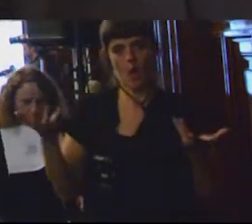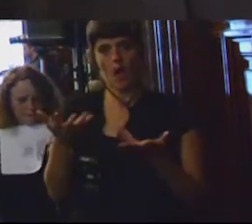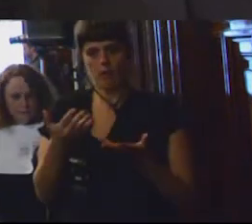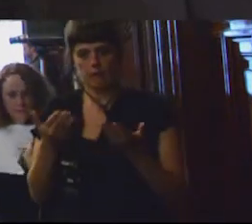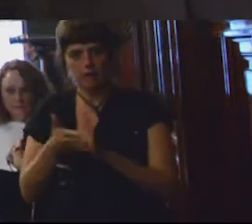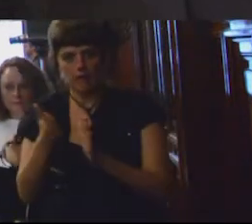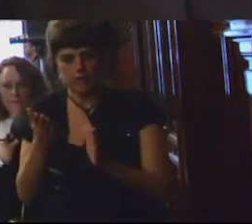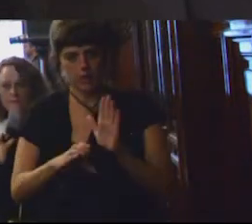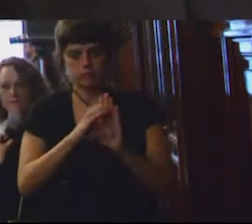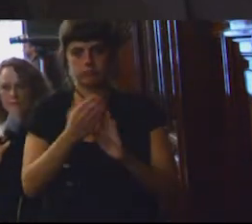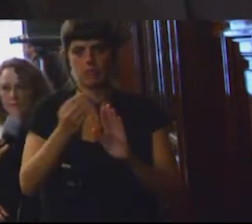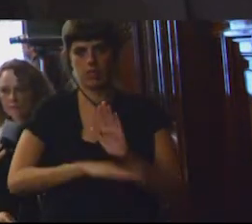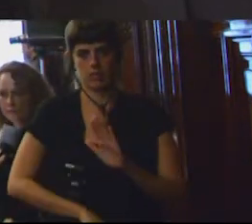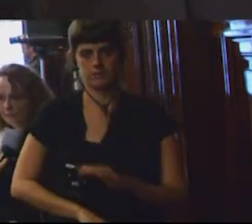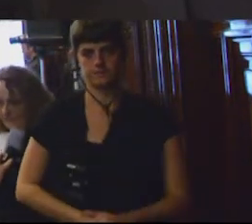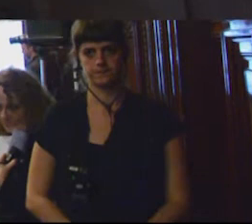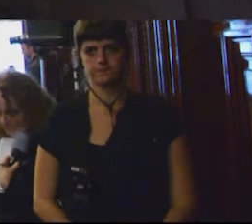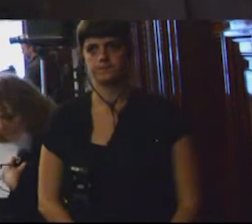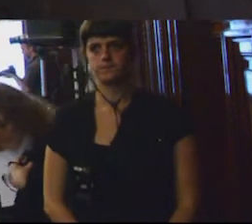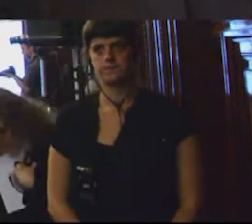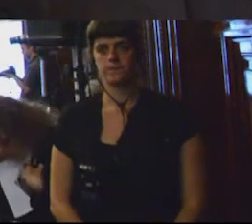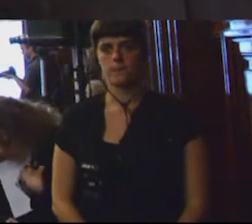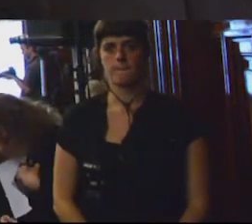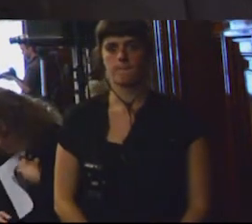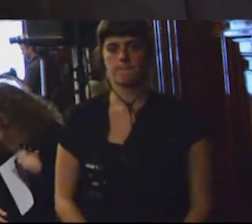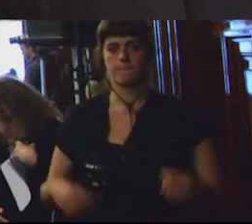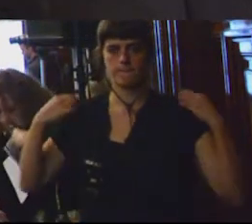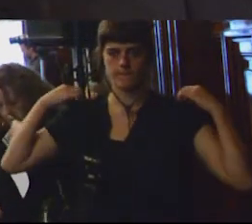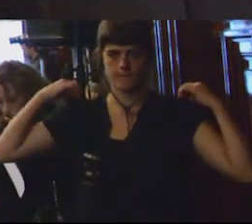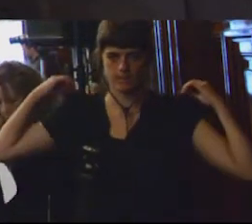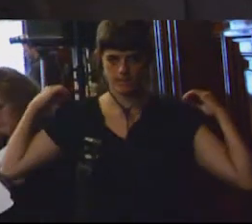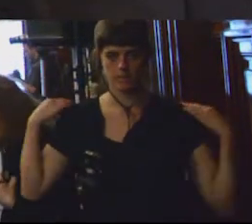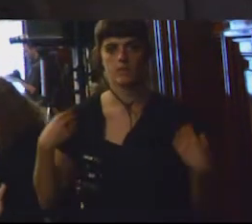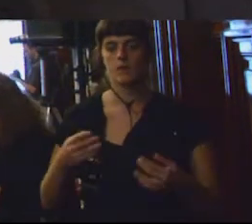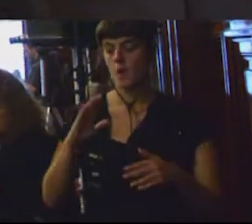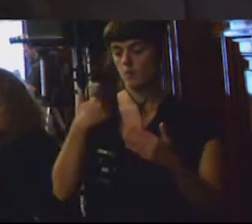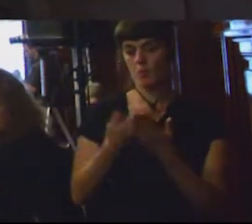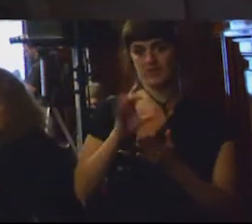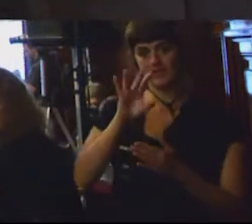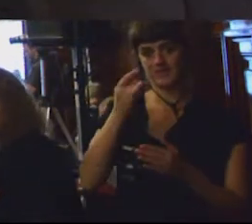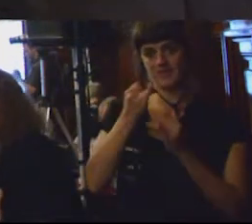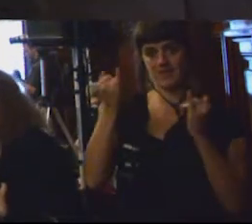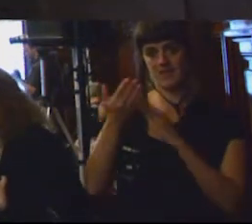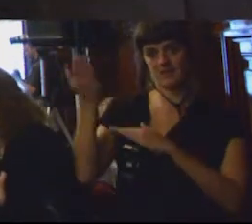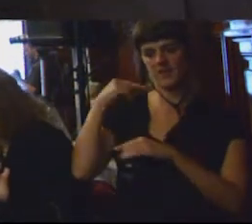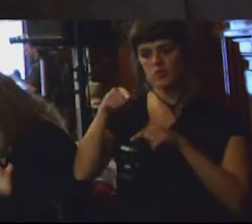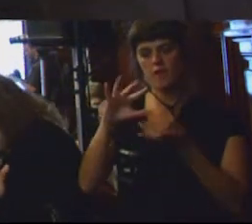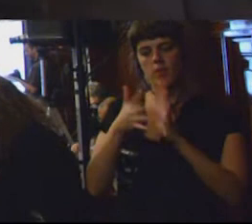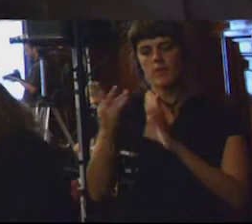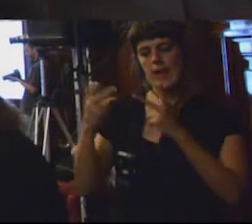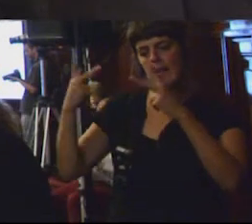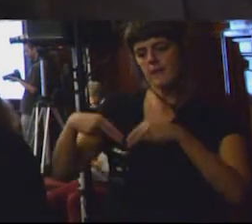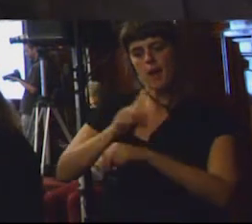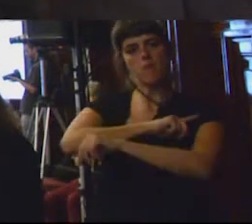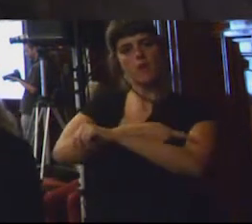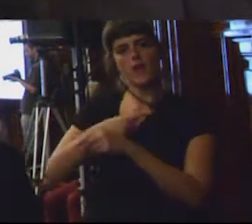jueces de trabajo, la propuesta de hace 15 días, es una forma de limitar a los jueces a no interpretar